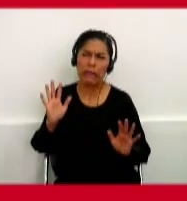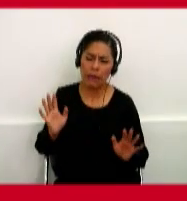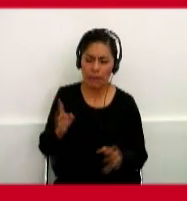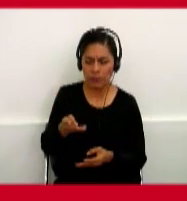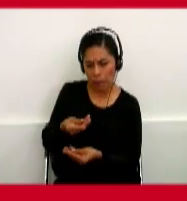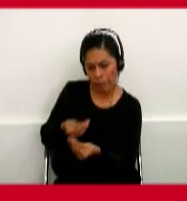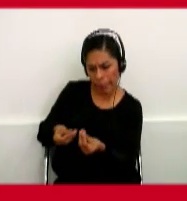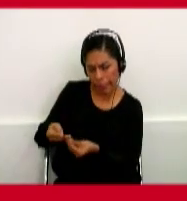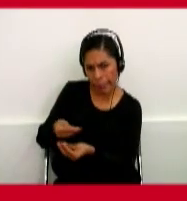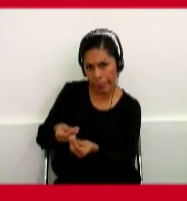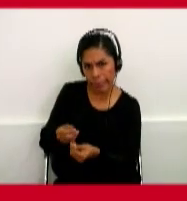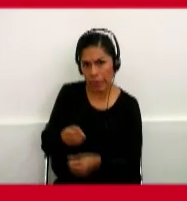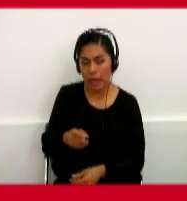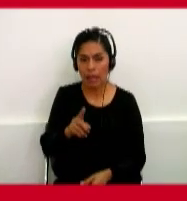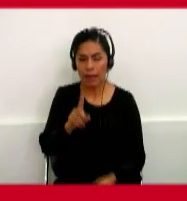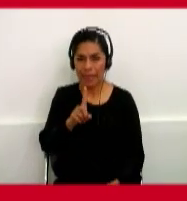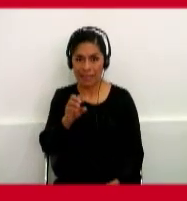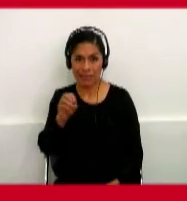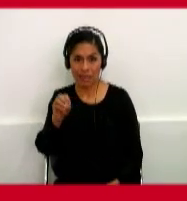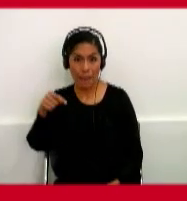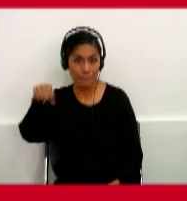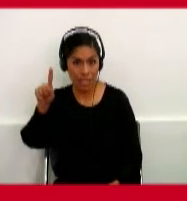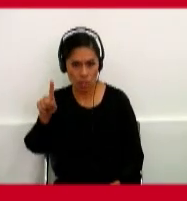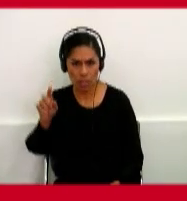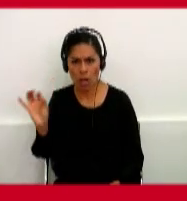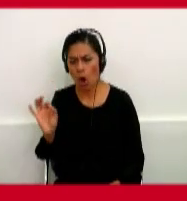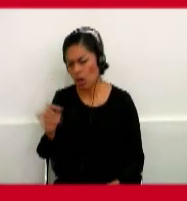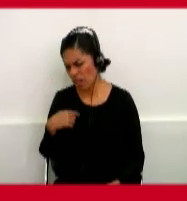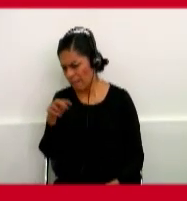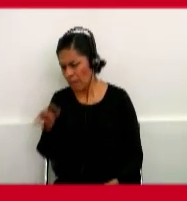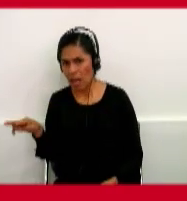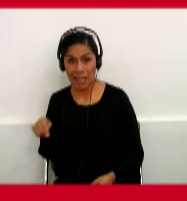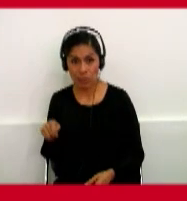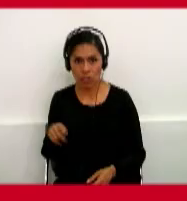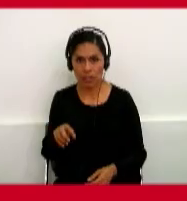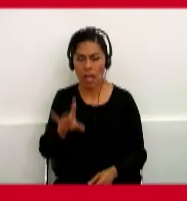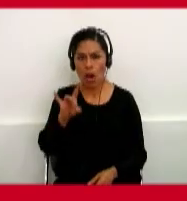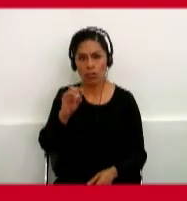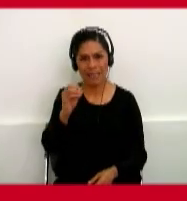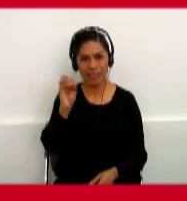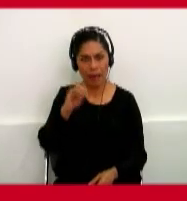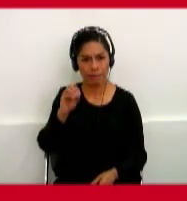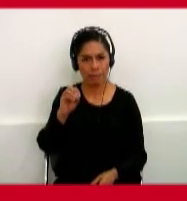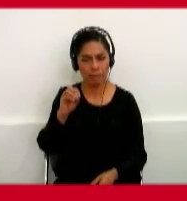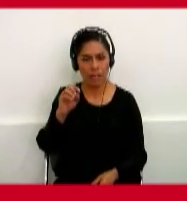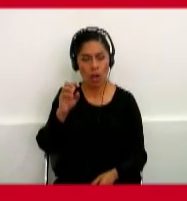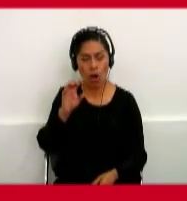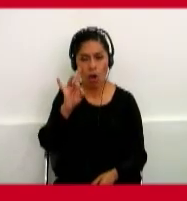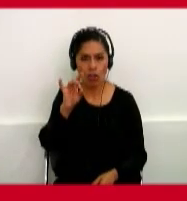por ejemplo, inicial de 100 millones, voy a recuperar solo 80 millones. No, yo voy a minar los 100 millones,